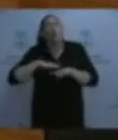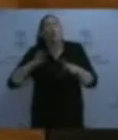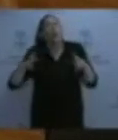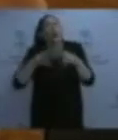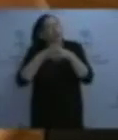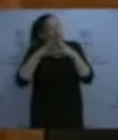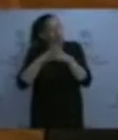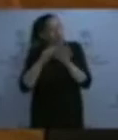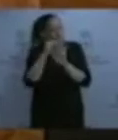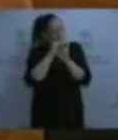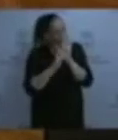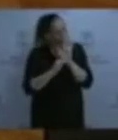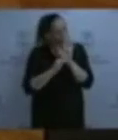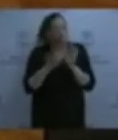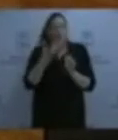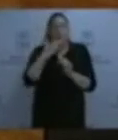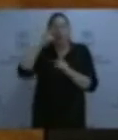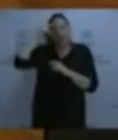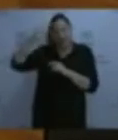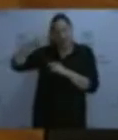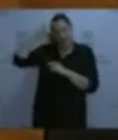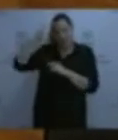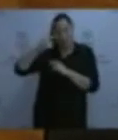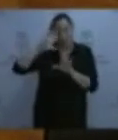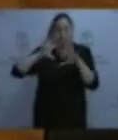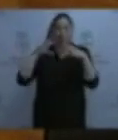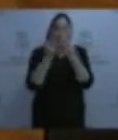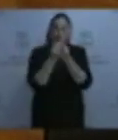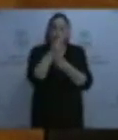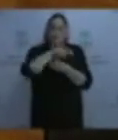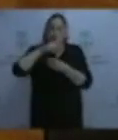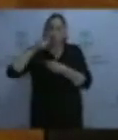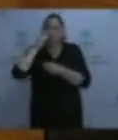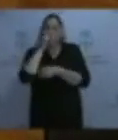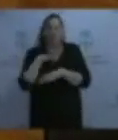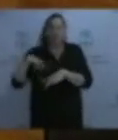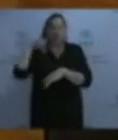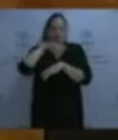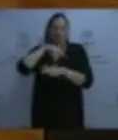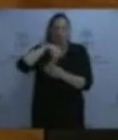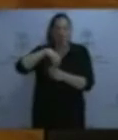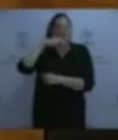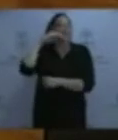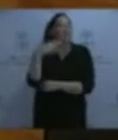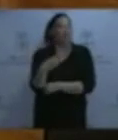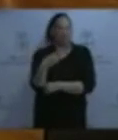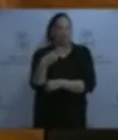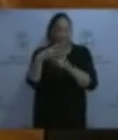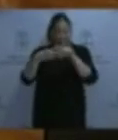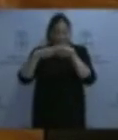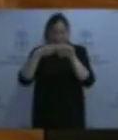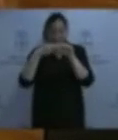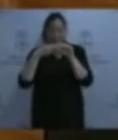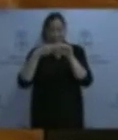teníamos. En este caso, Narrionde es una plantilla de tres pediatras. Y tres pediatras estaban cubriendo 10 guardias